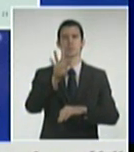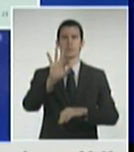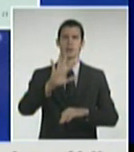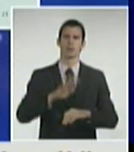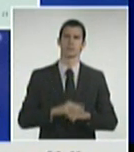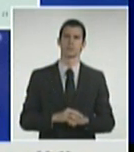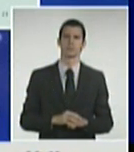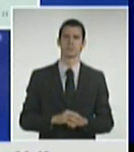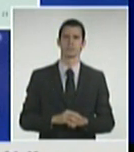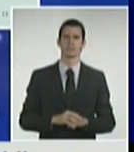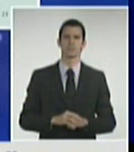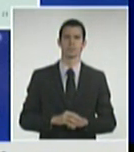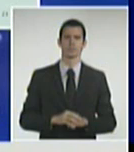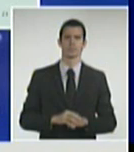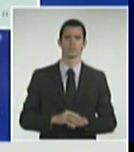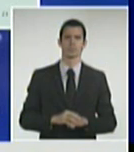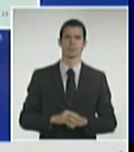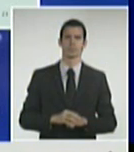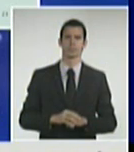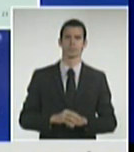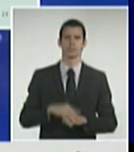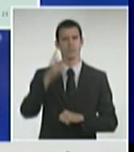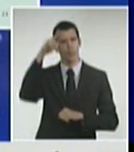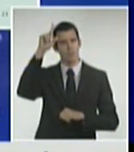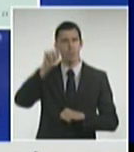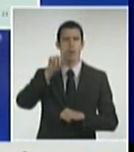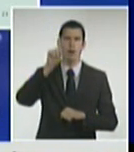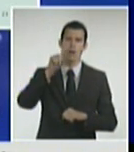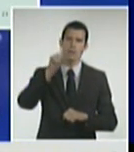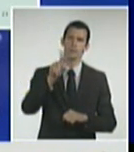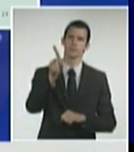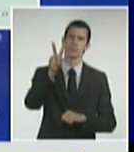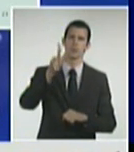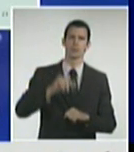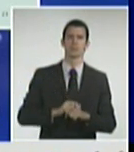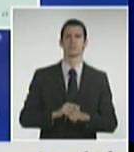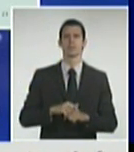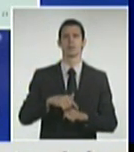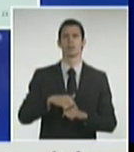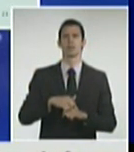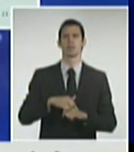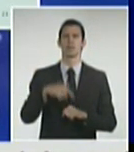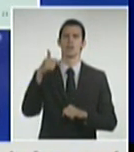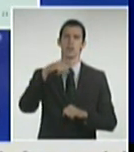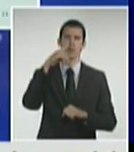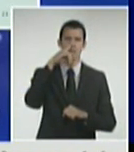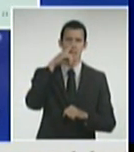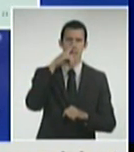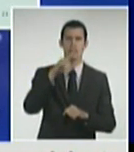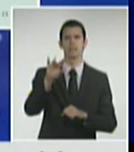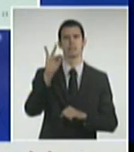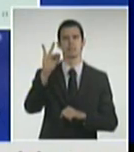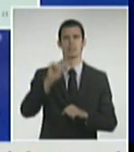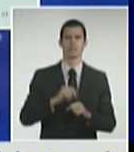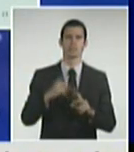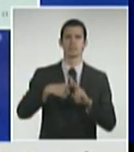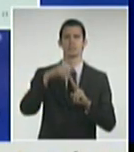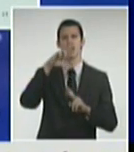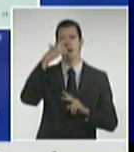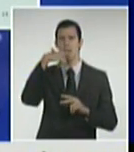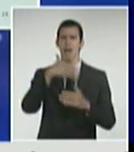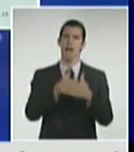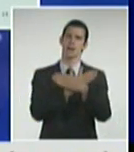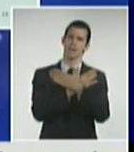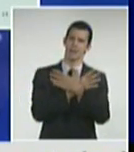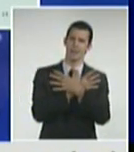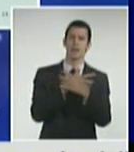5, igual que Campechuela, Guisa 4, Manzanillo 2 y Bartolomé Maceo y Media Luna, uno cada uno. Santiago de